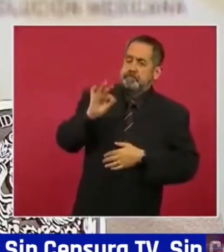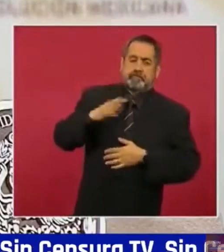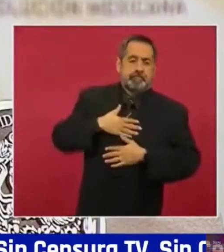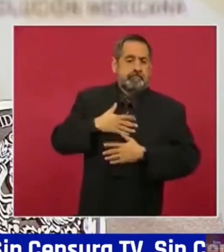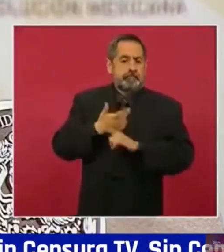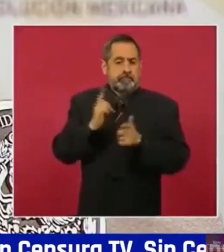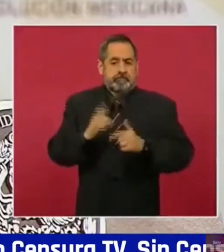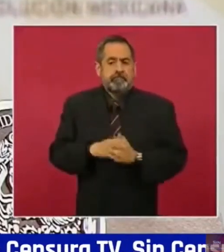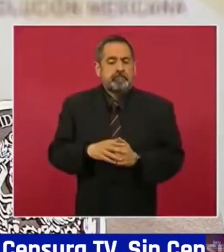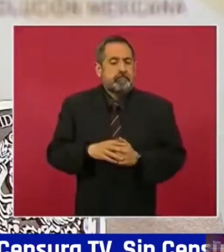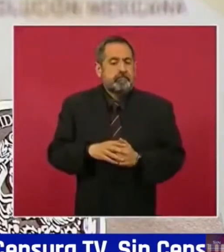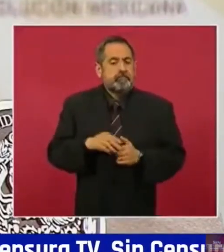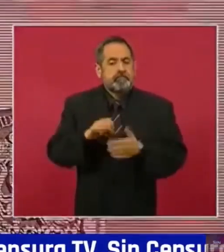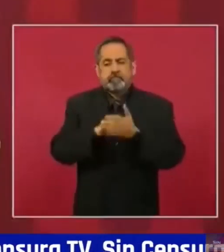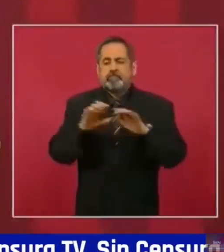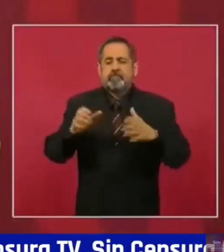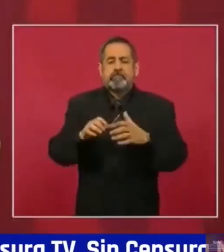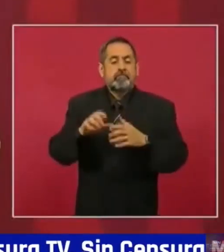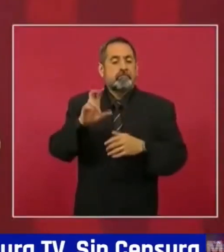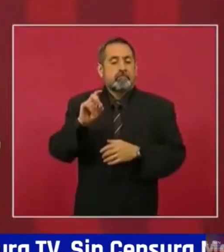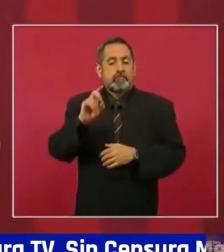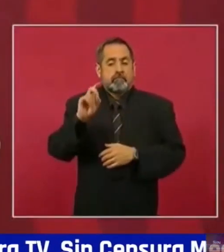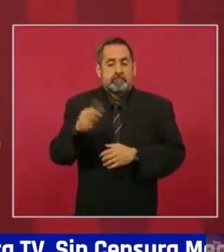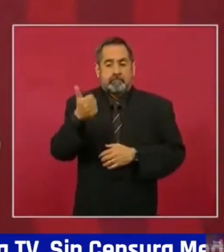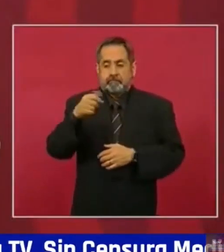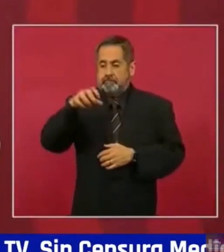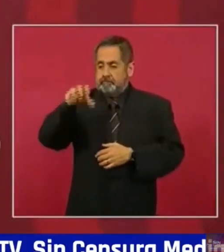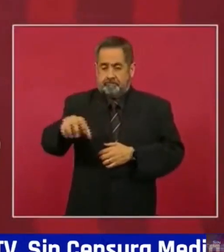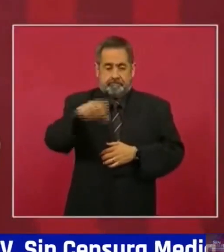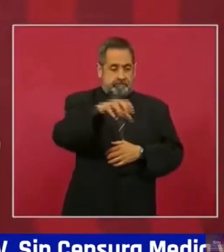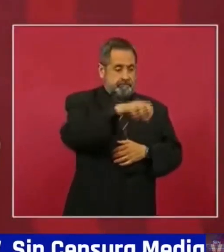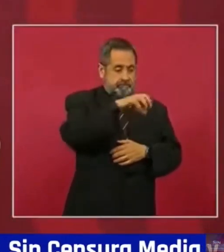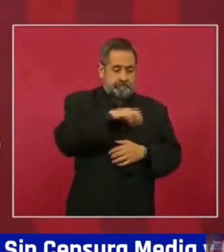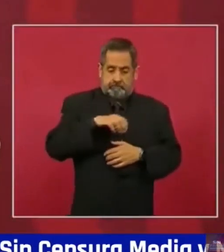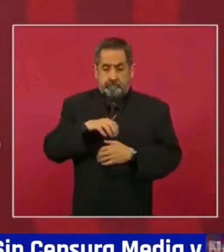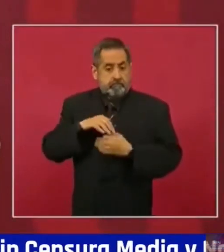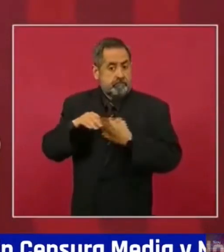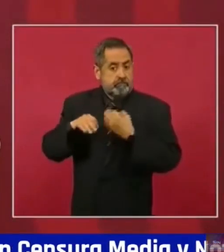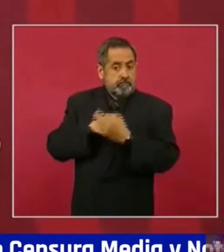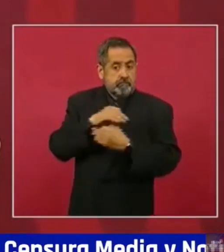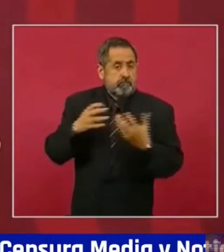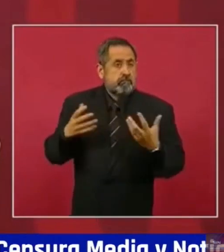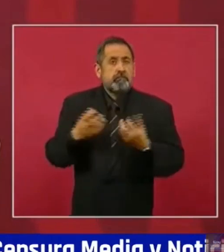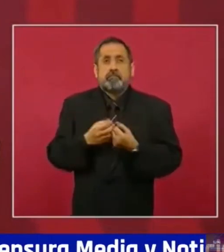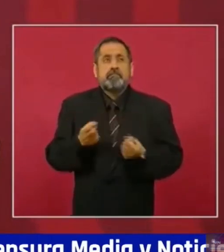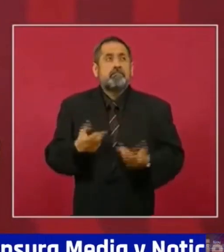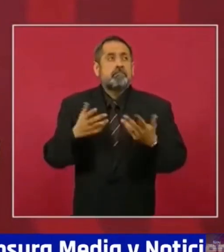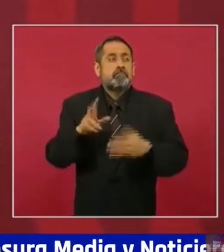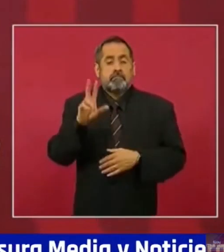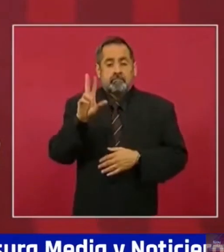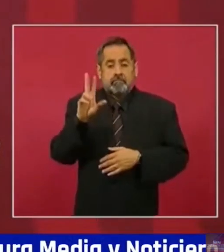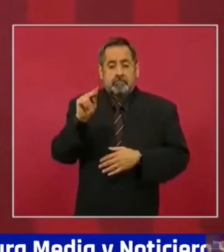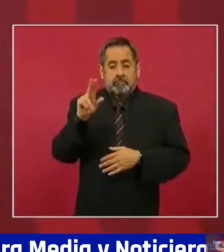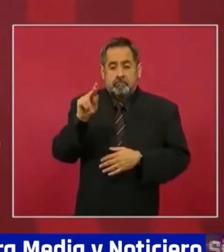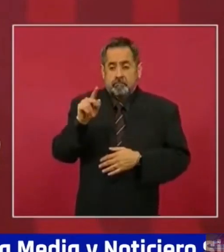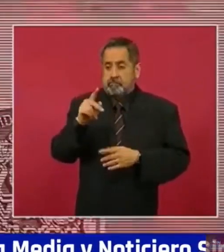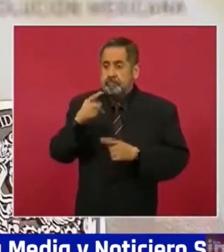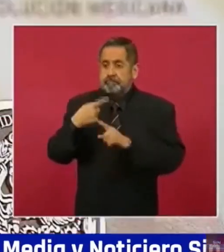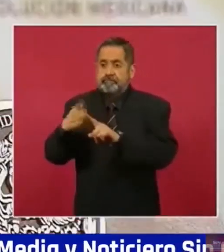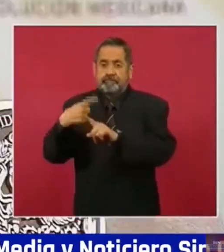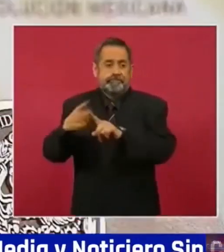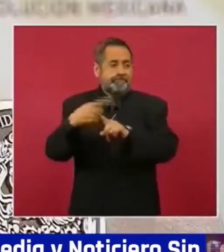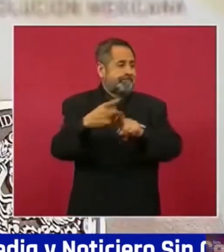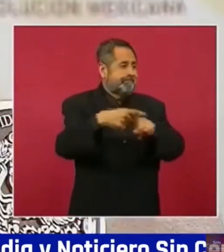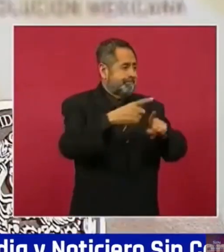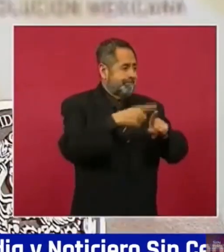de las secciones, de las 36 secciones, que haya habido participación de más de 80 planillas,